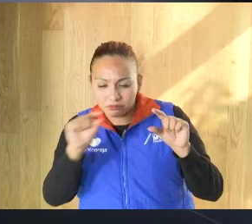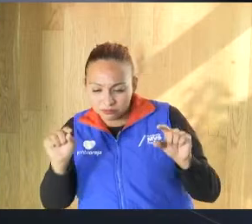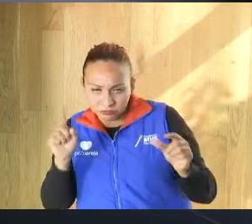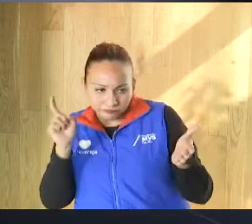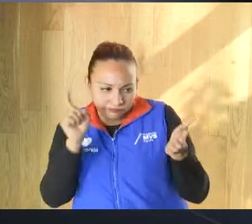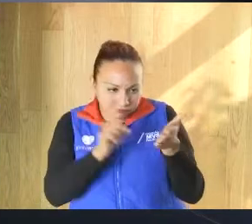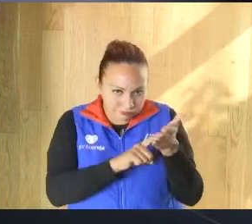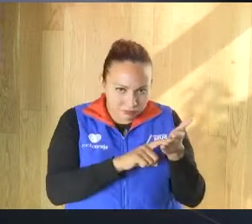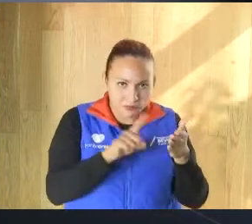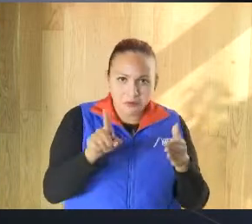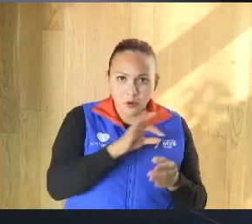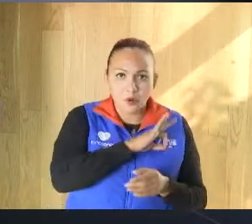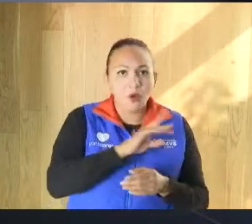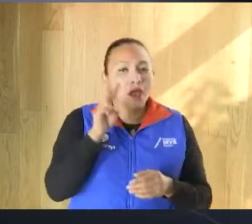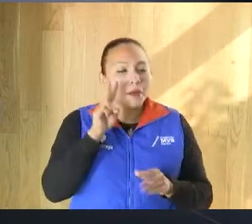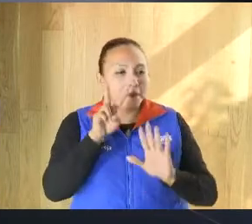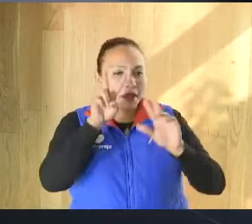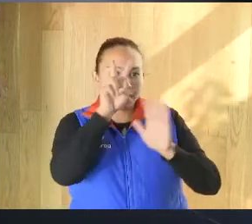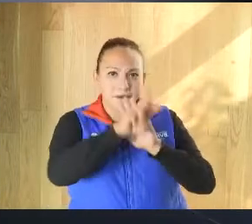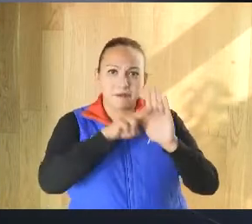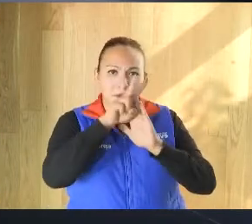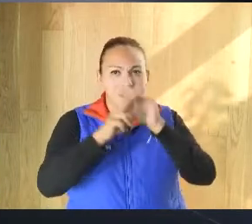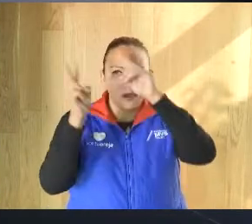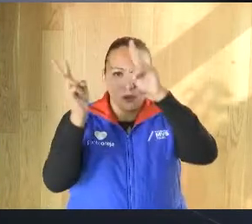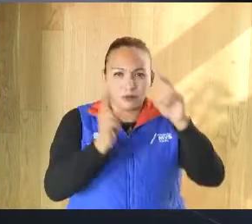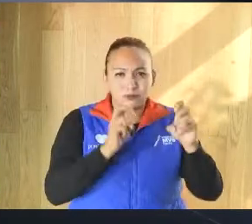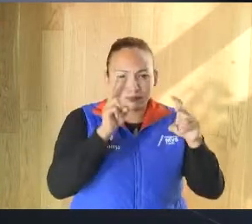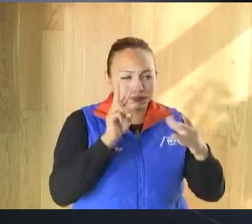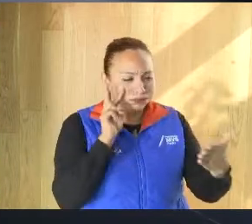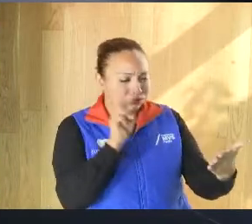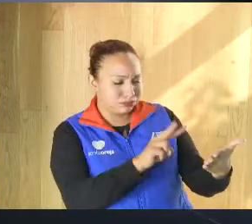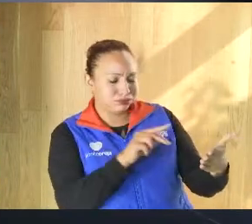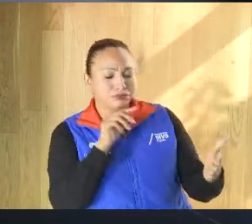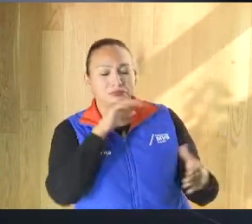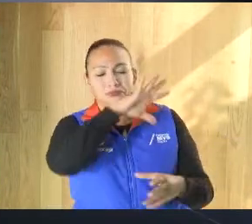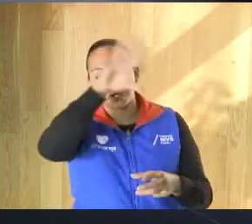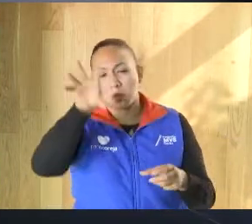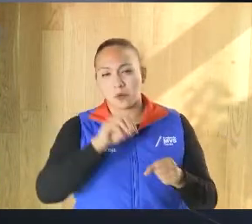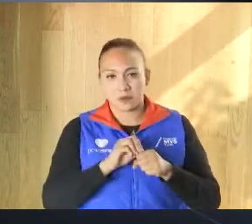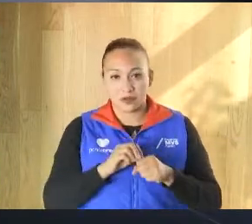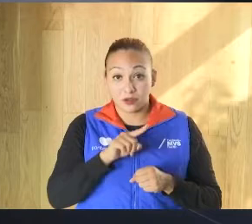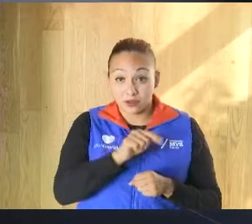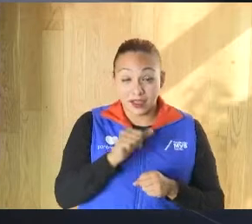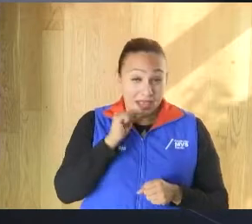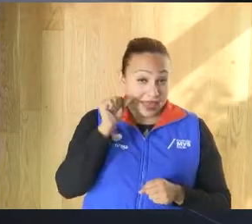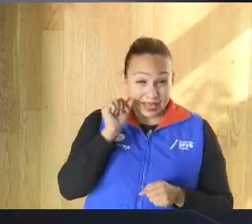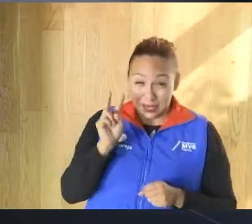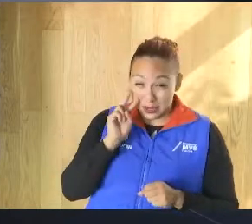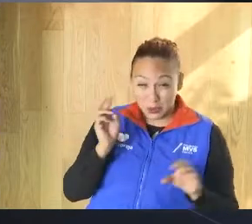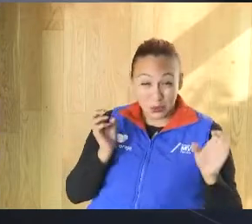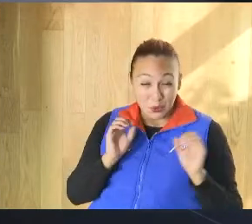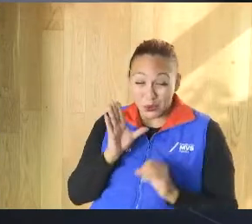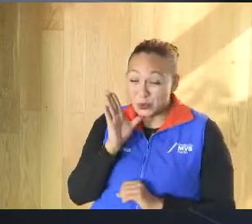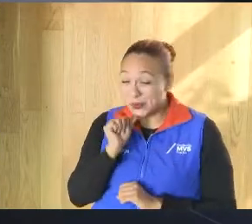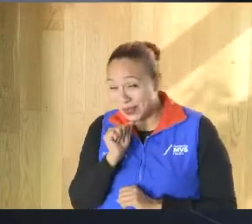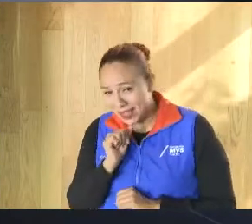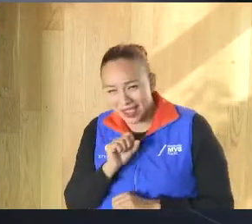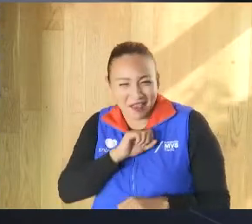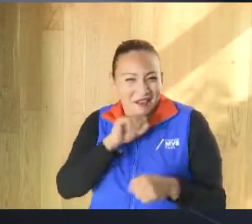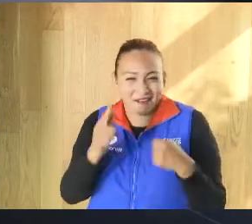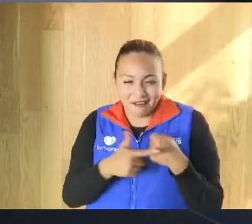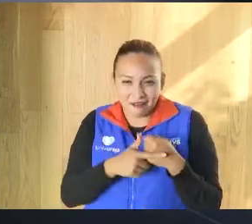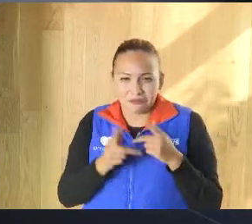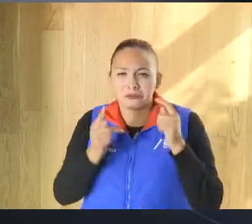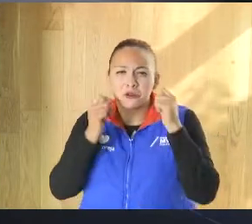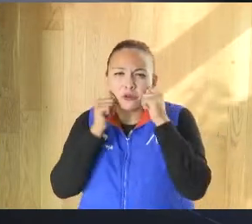tema y Así entonces es. es importante que lo conozcan para que también lo sigan. Exacto, así que no se los pierdan. Si no la pudieron ver, véanlo. Son muy